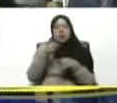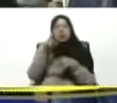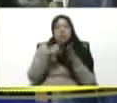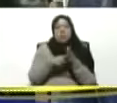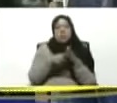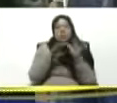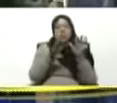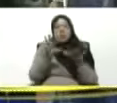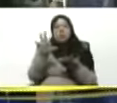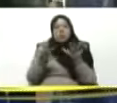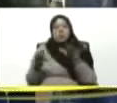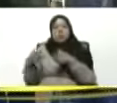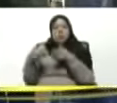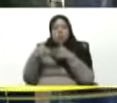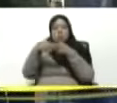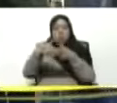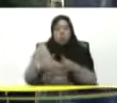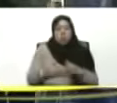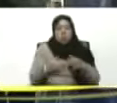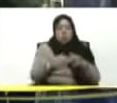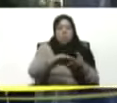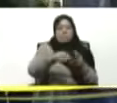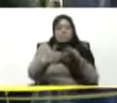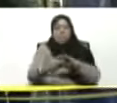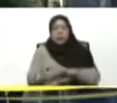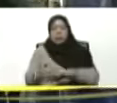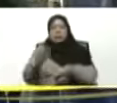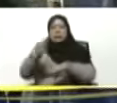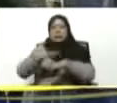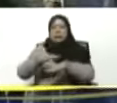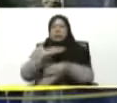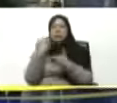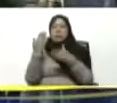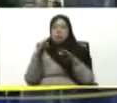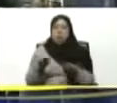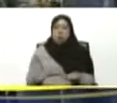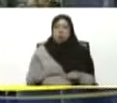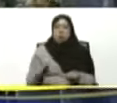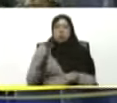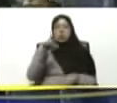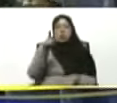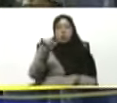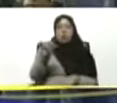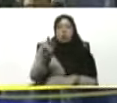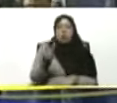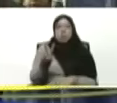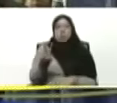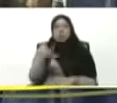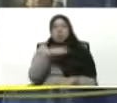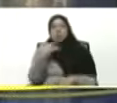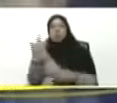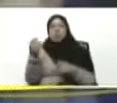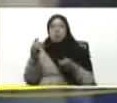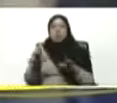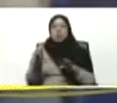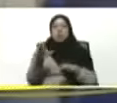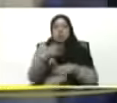que perdemos el Grupo Madera. Esa fue la otra canción de Ali. Solo se